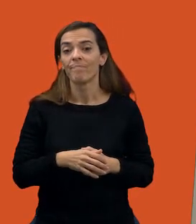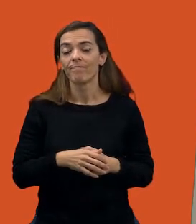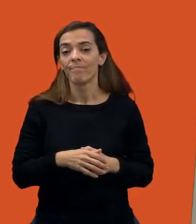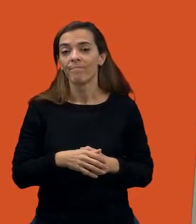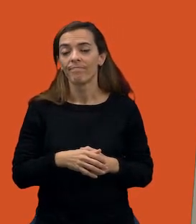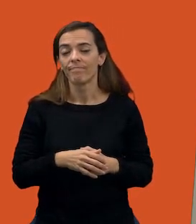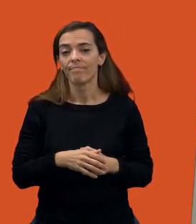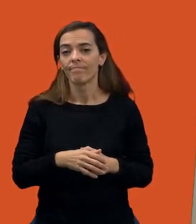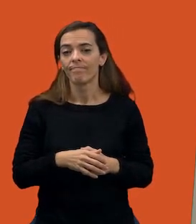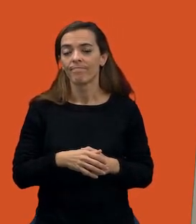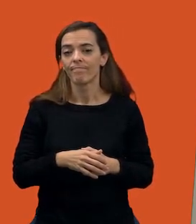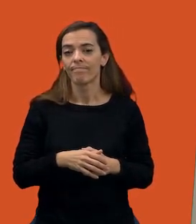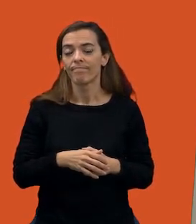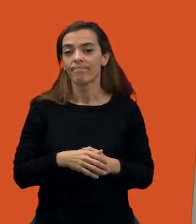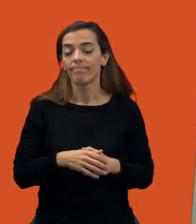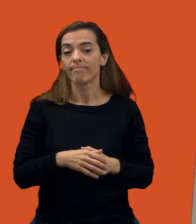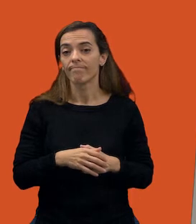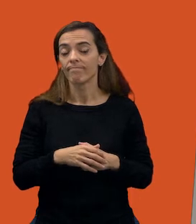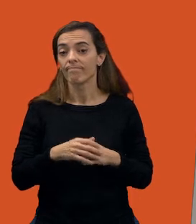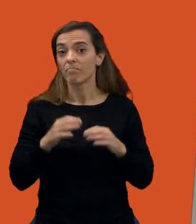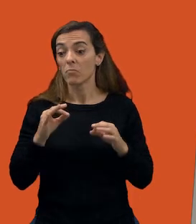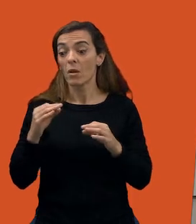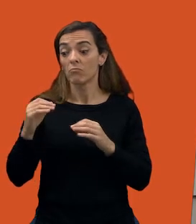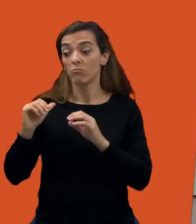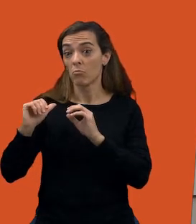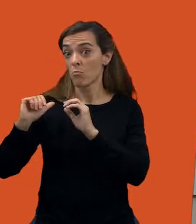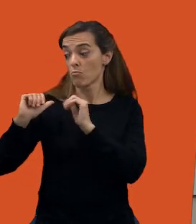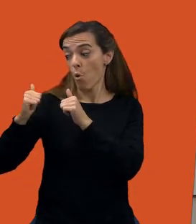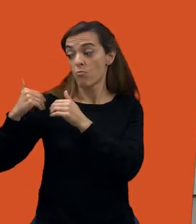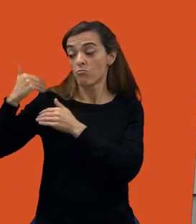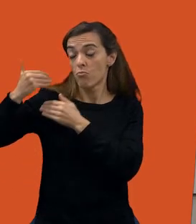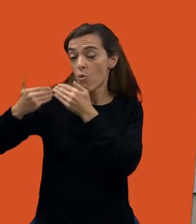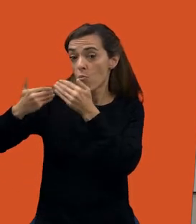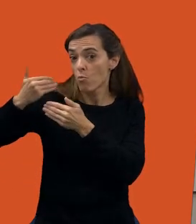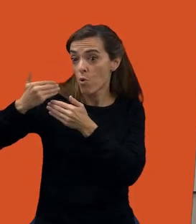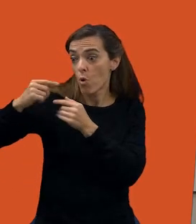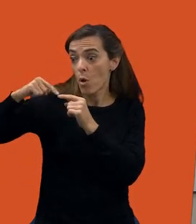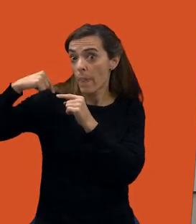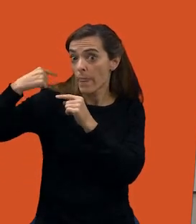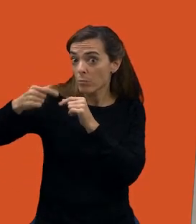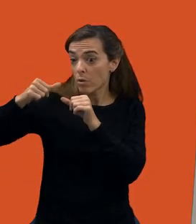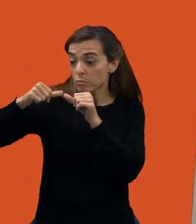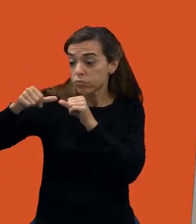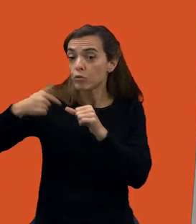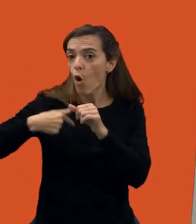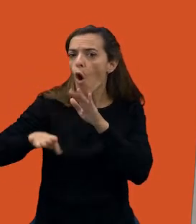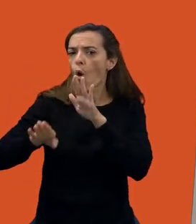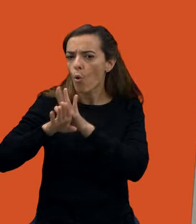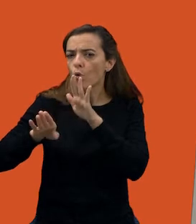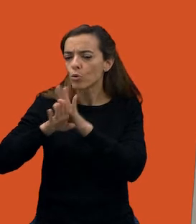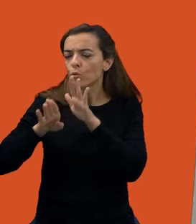y que a partir de un momento determinado he continuado realizándolo con el apoyo del